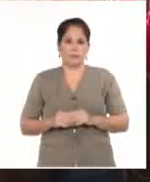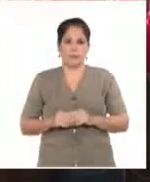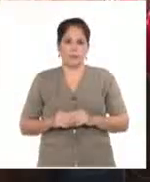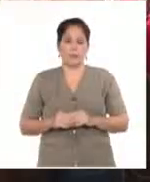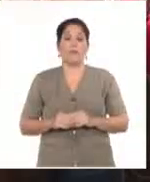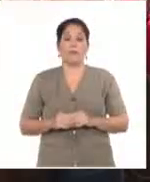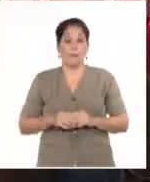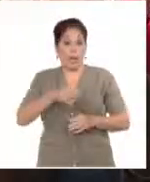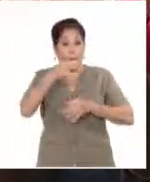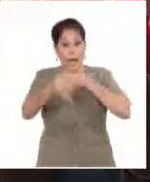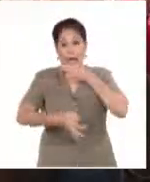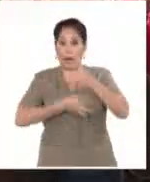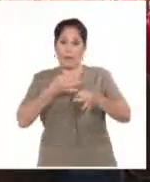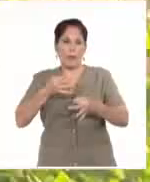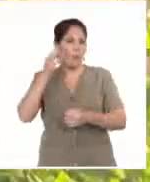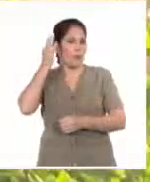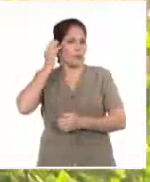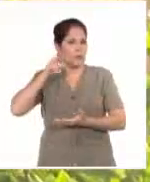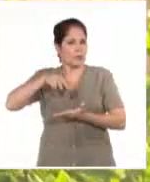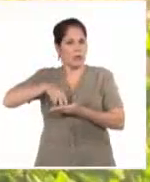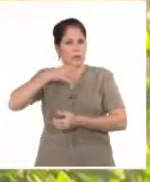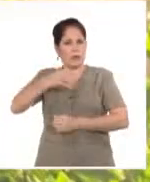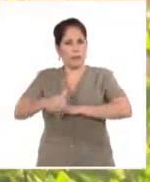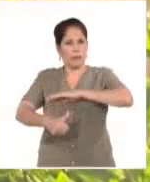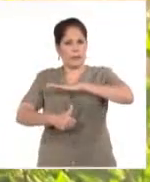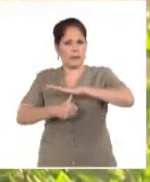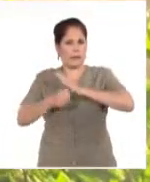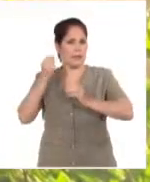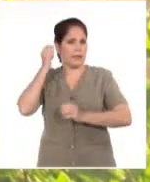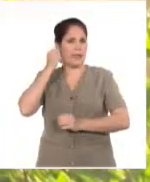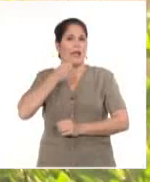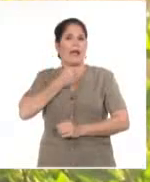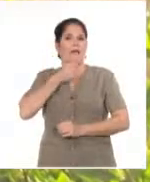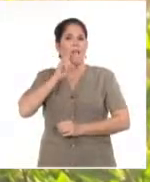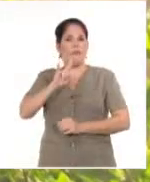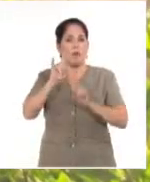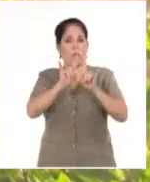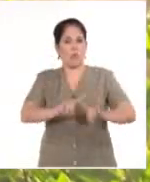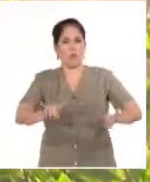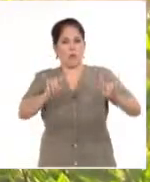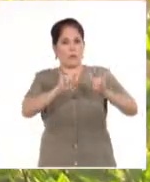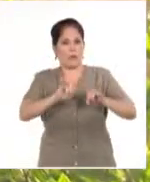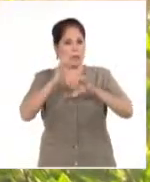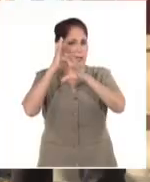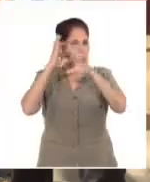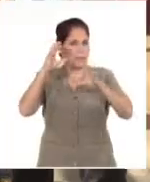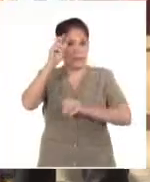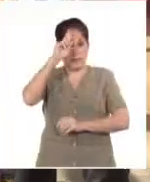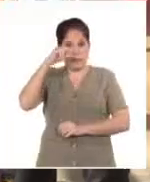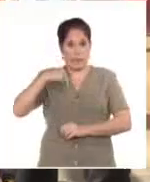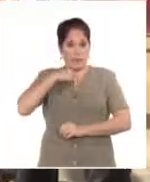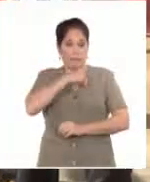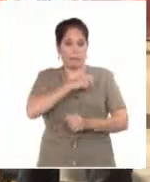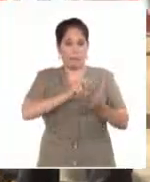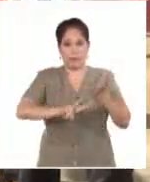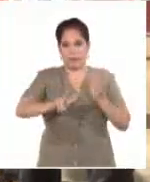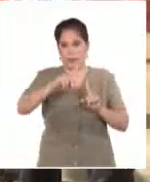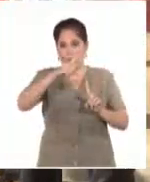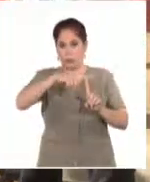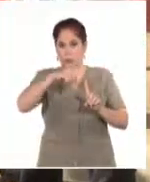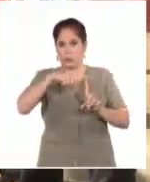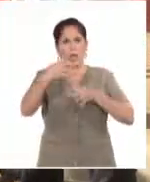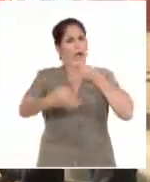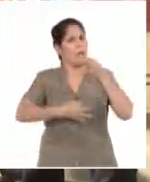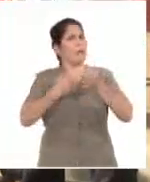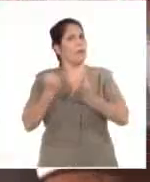Las palabras de Daimarelis Flores, presidenta de la FEU en la Universidad de Ciencias Médicas de Las Tunas, expresaron el